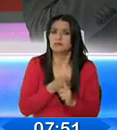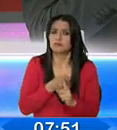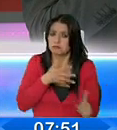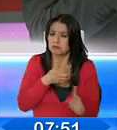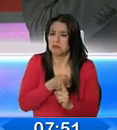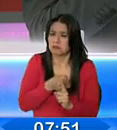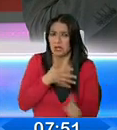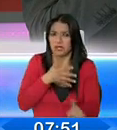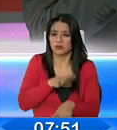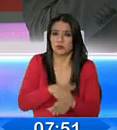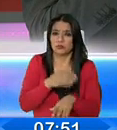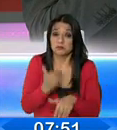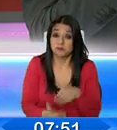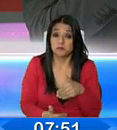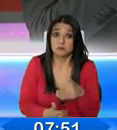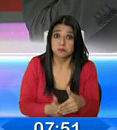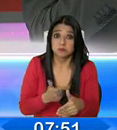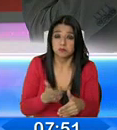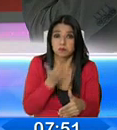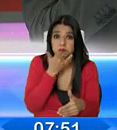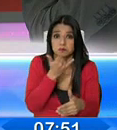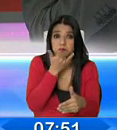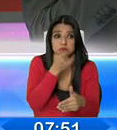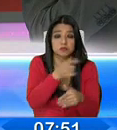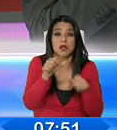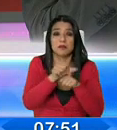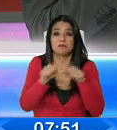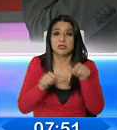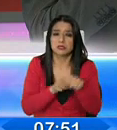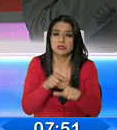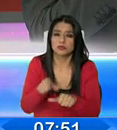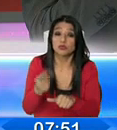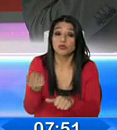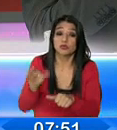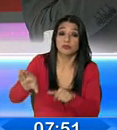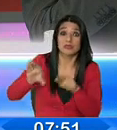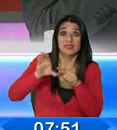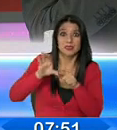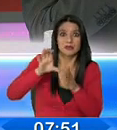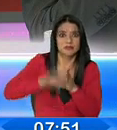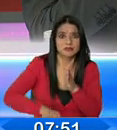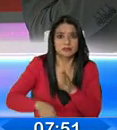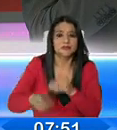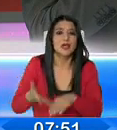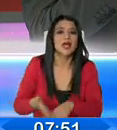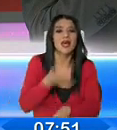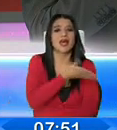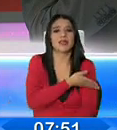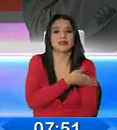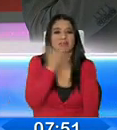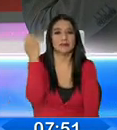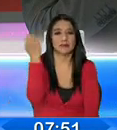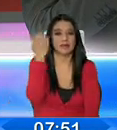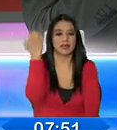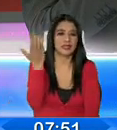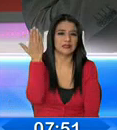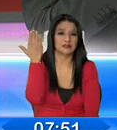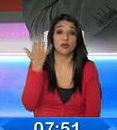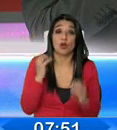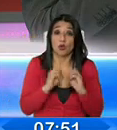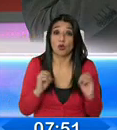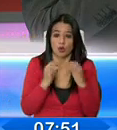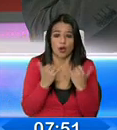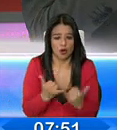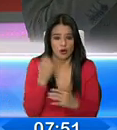por las irregularidades en la administración y en la gestión de recursos antes de la emergencia y en algunos casos ahora